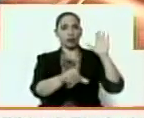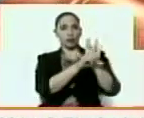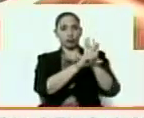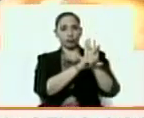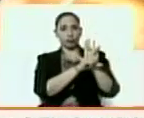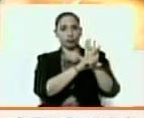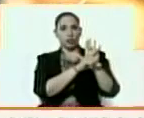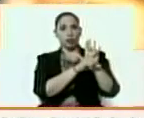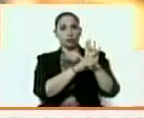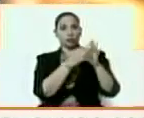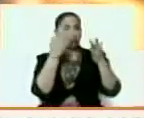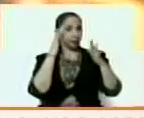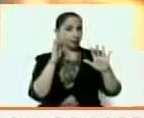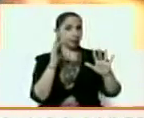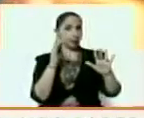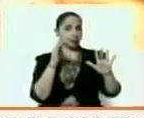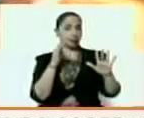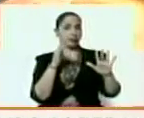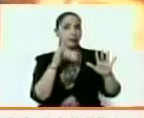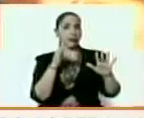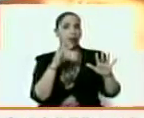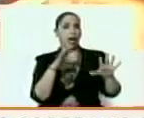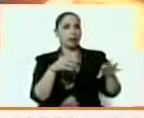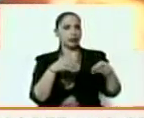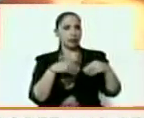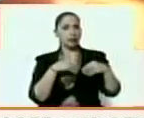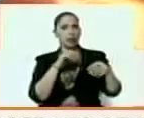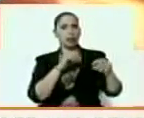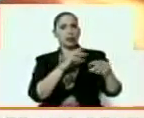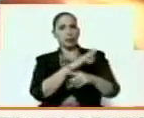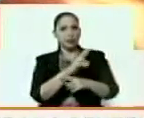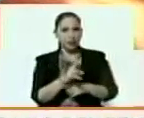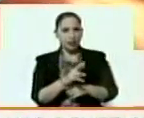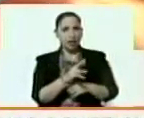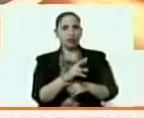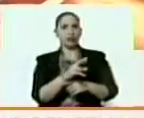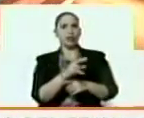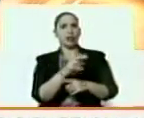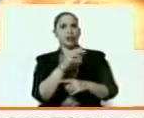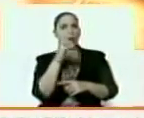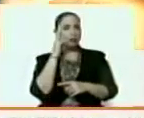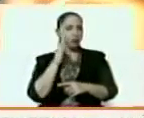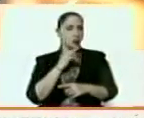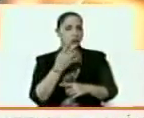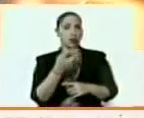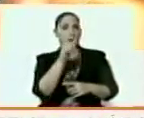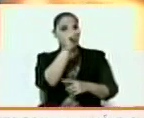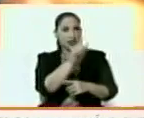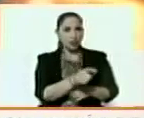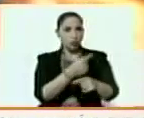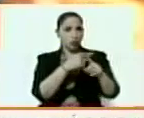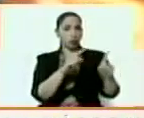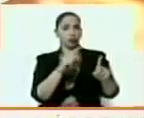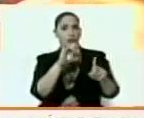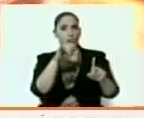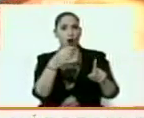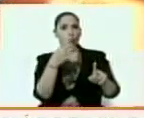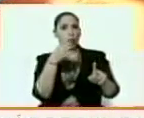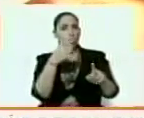que aceptan como representantes de la República al autoproclamado y a la gente que él nombra. Entonces,